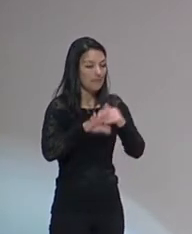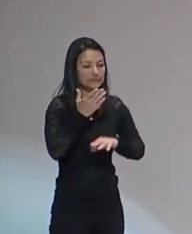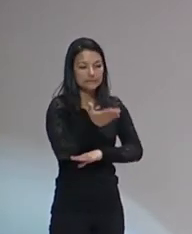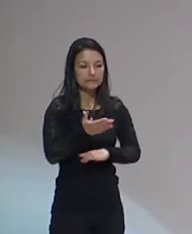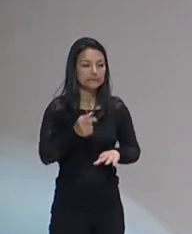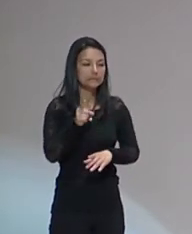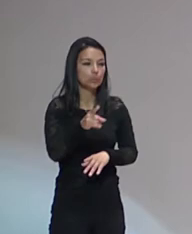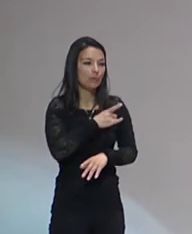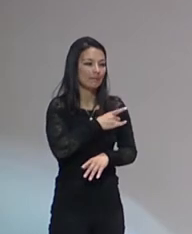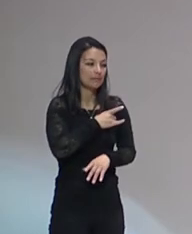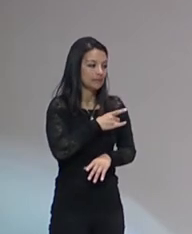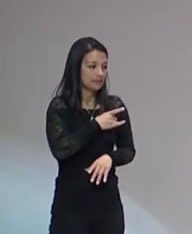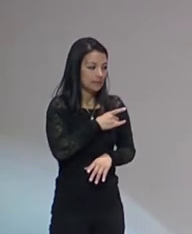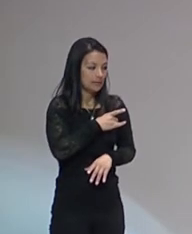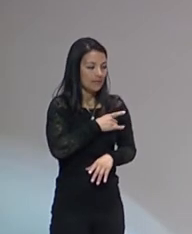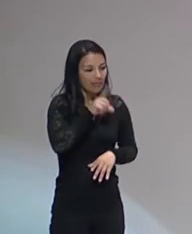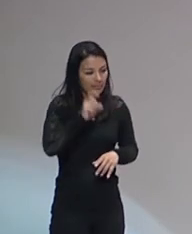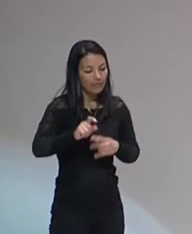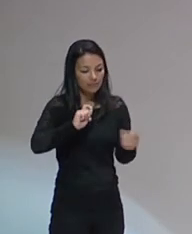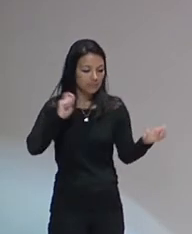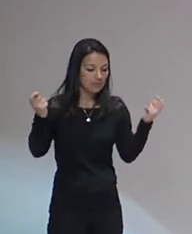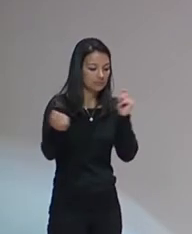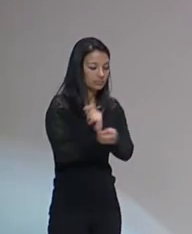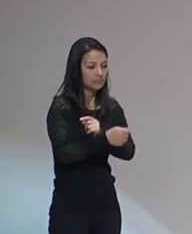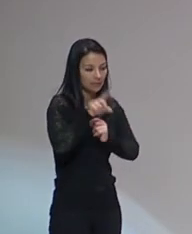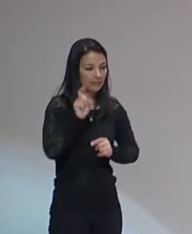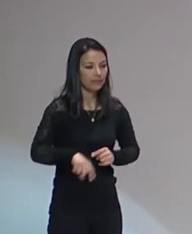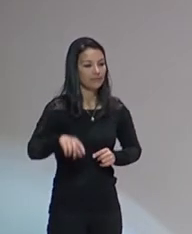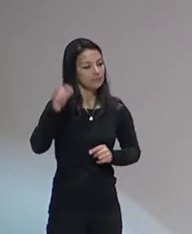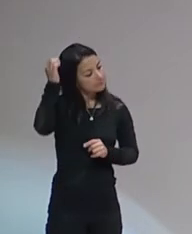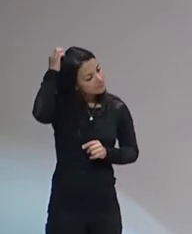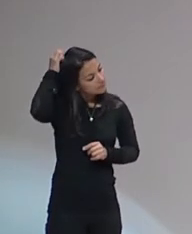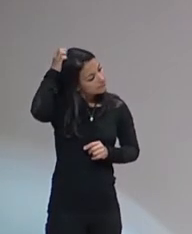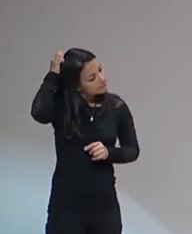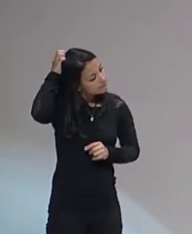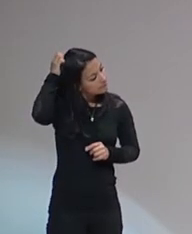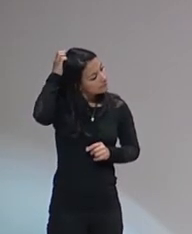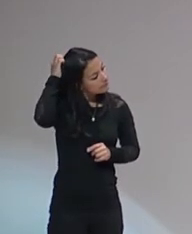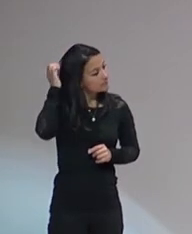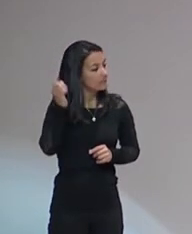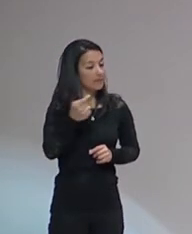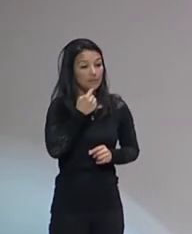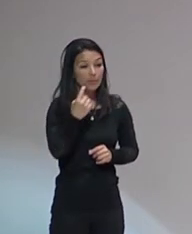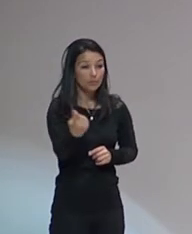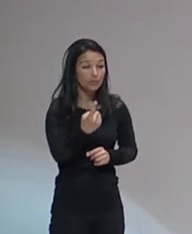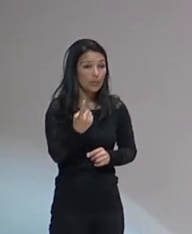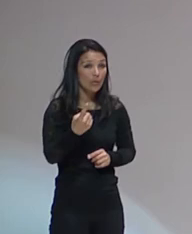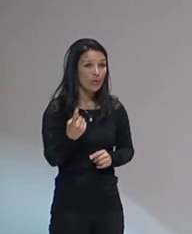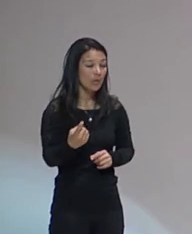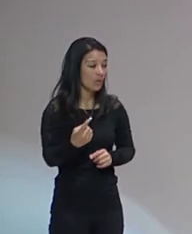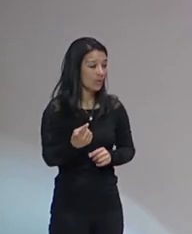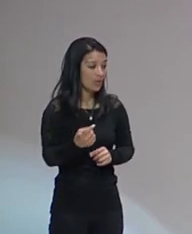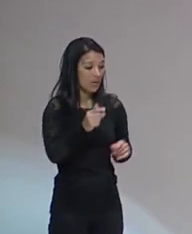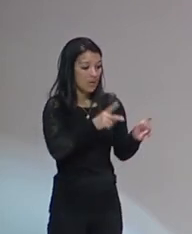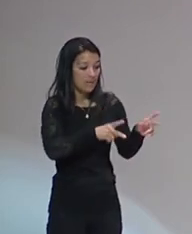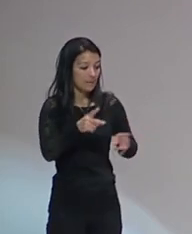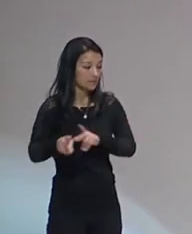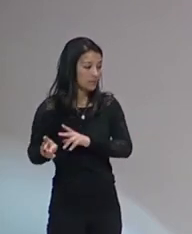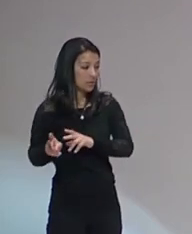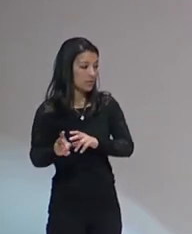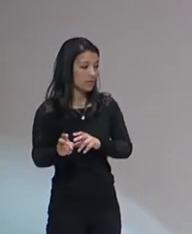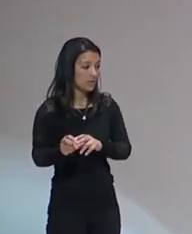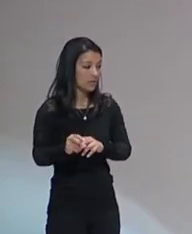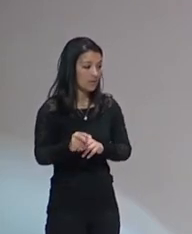universidades también de replantearse que no es solamente la persona